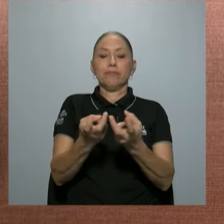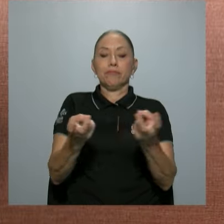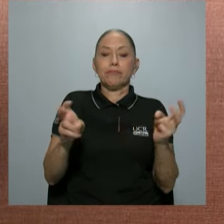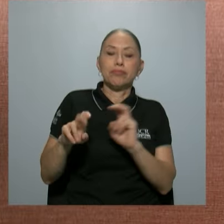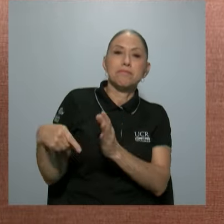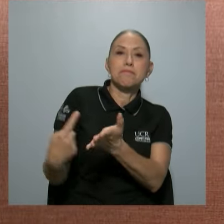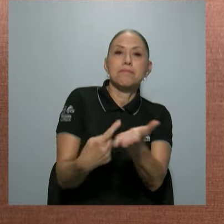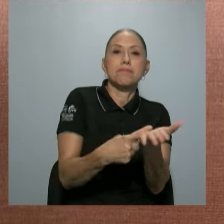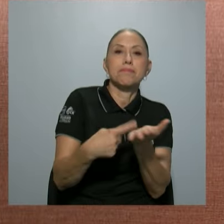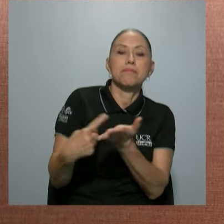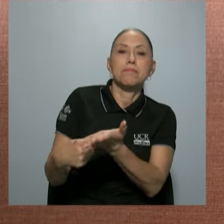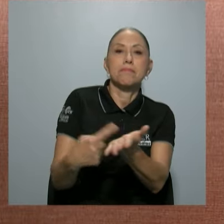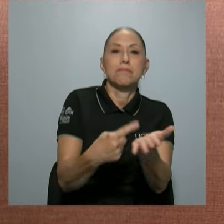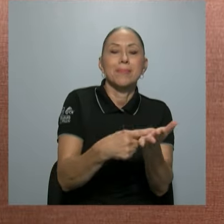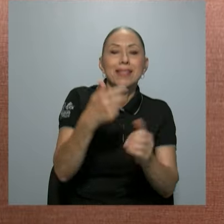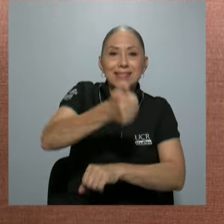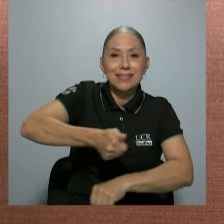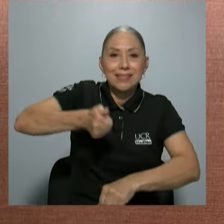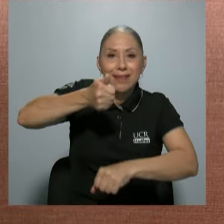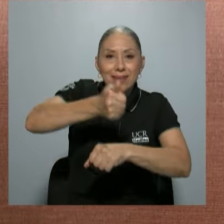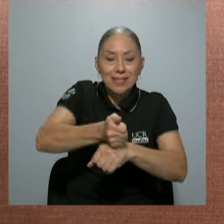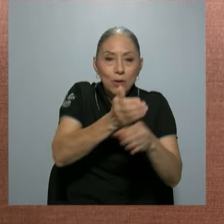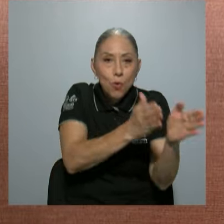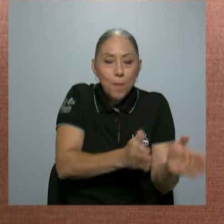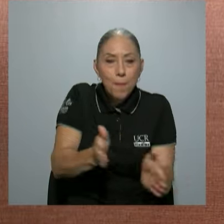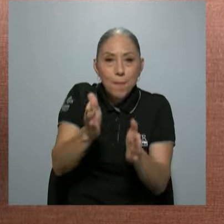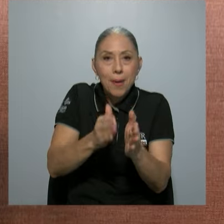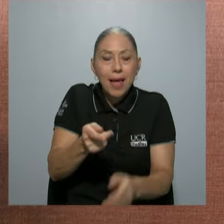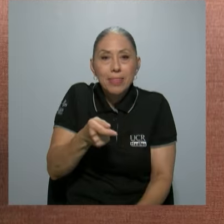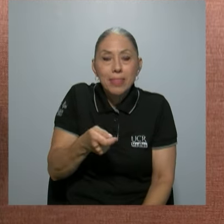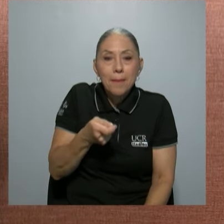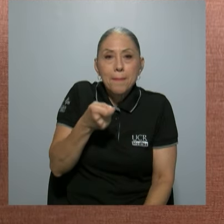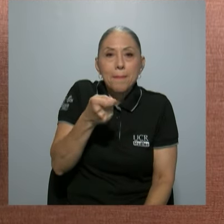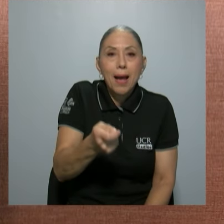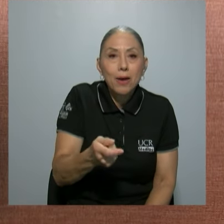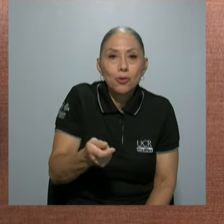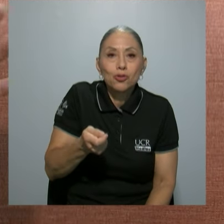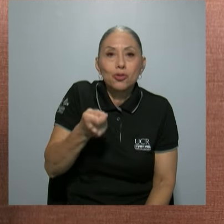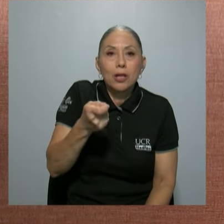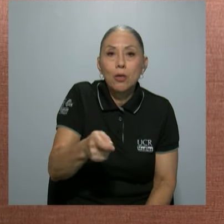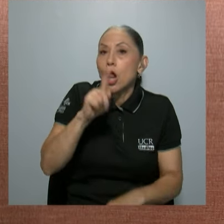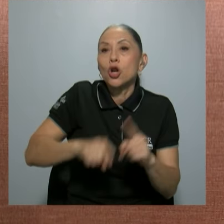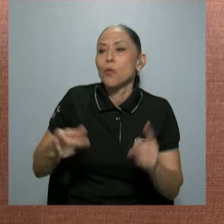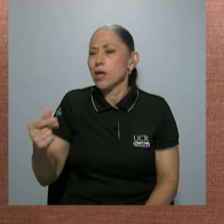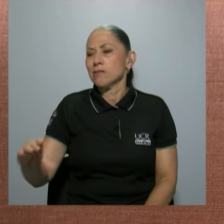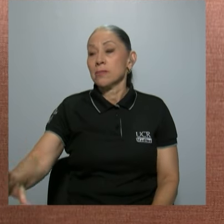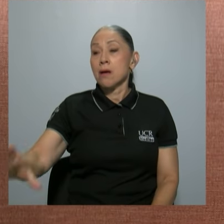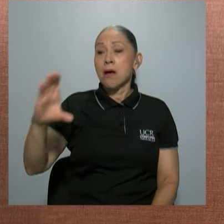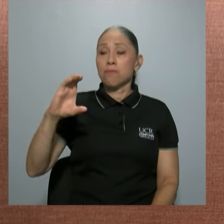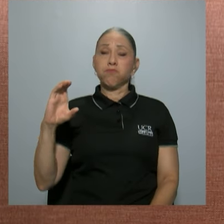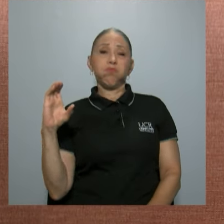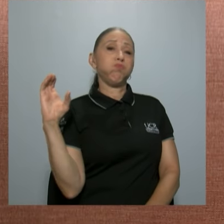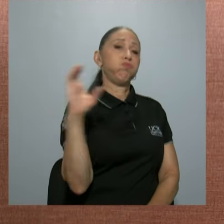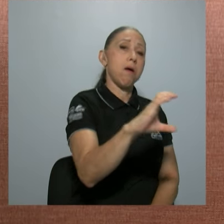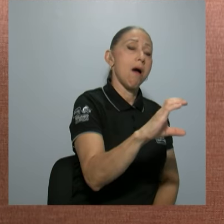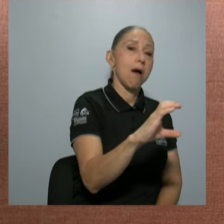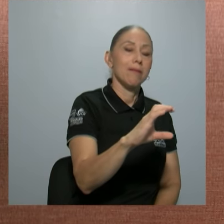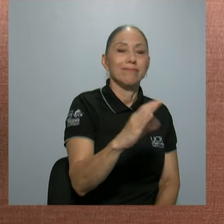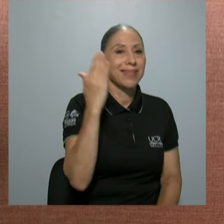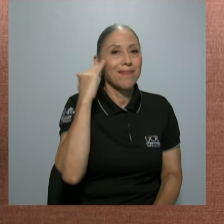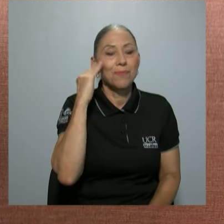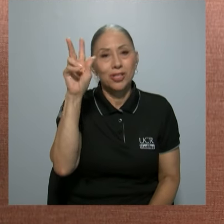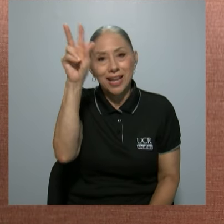para establecer un plan de pagos gradual. Eso no se puede pagar de golpe porque sabemos que el Estado no tiene esa